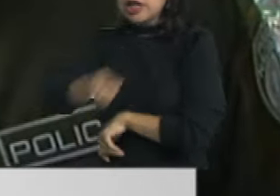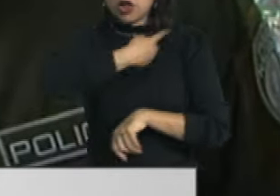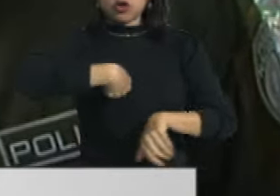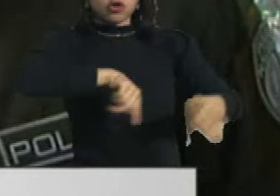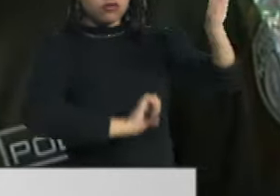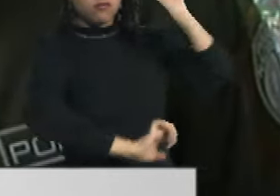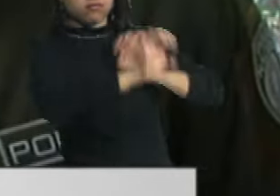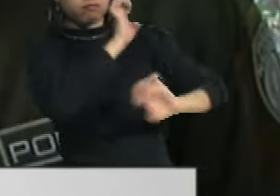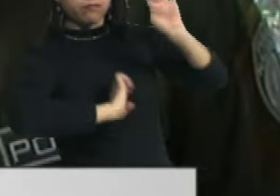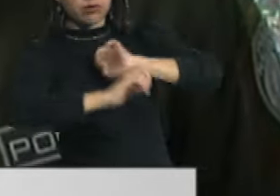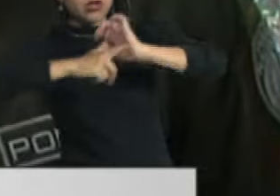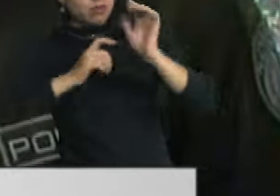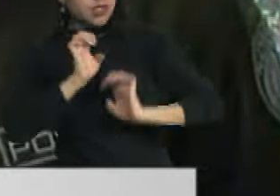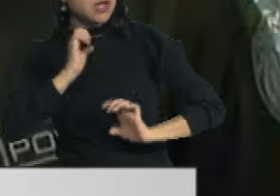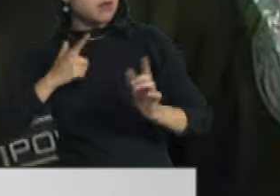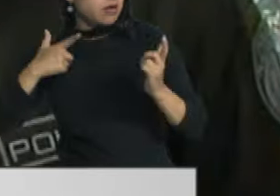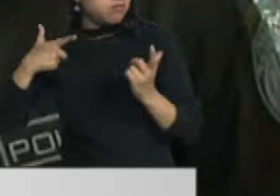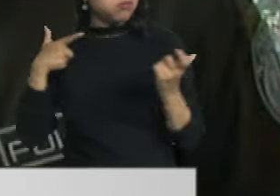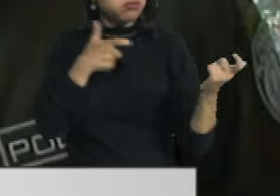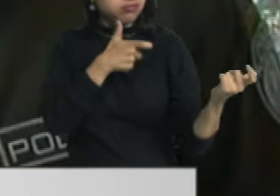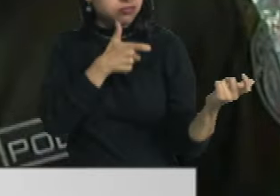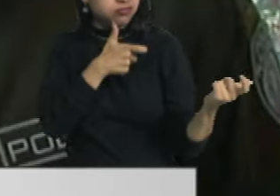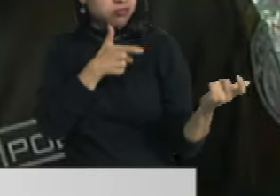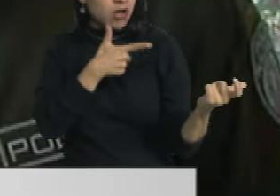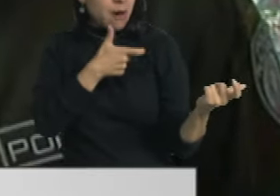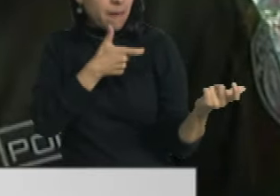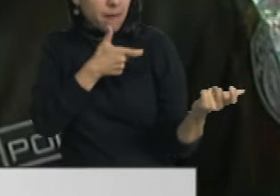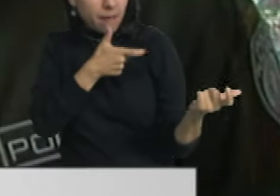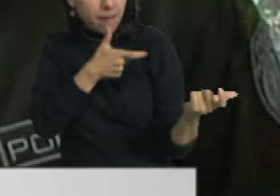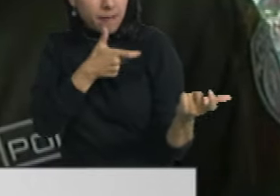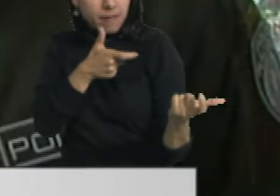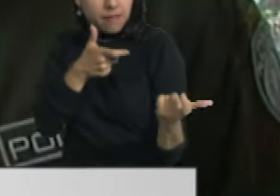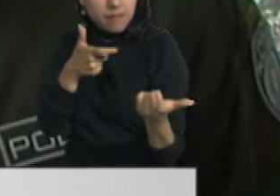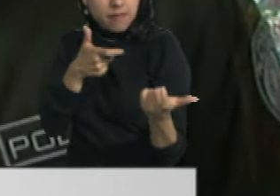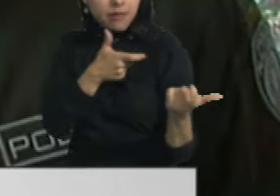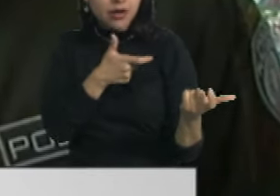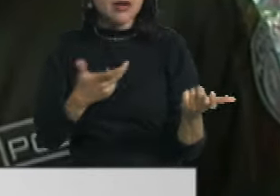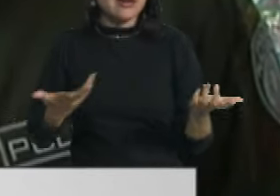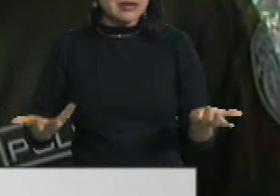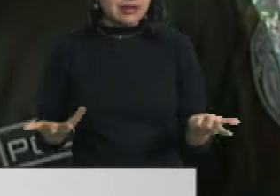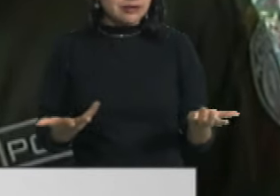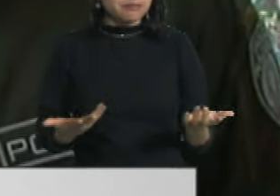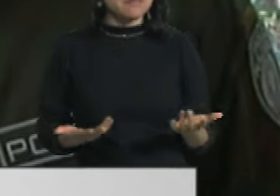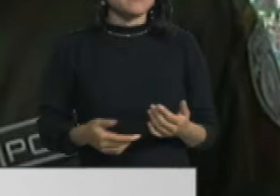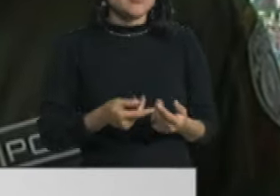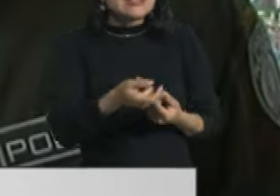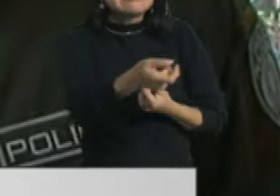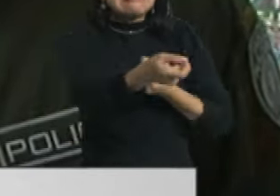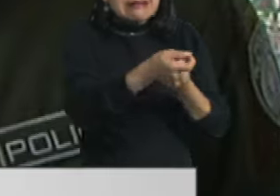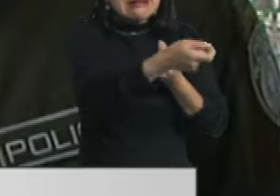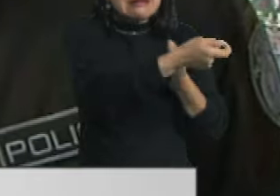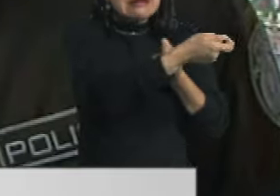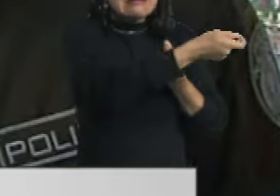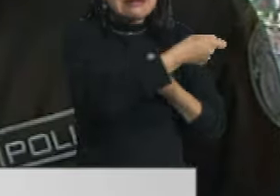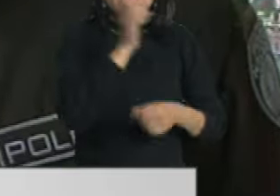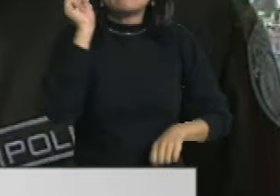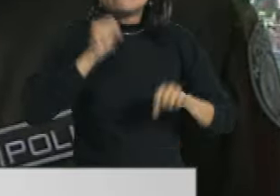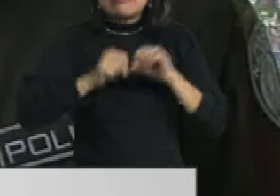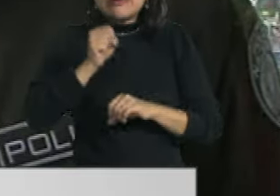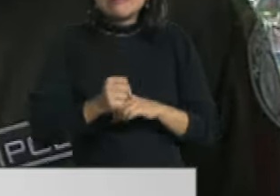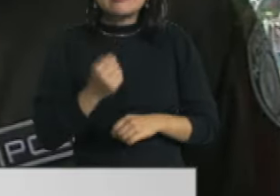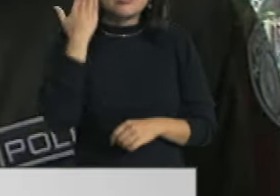de nuestros funcionarios, lastimosamente tenemos que decir que por el sector estarían pasando estas